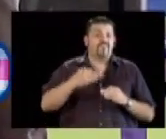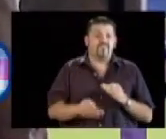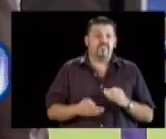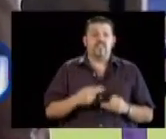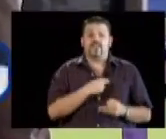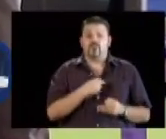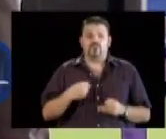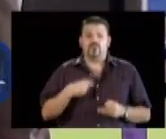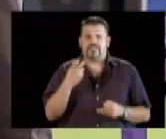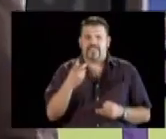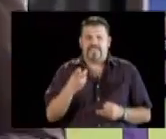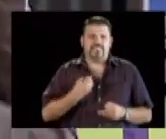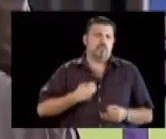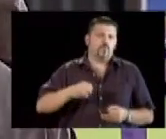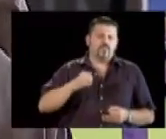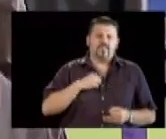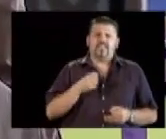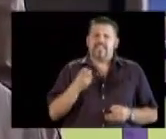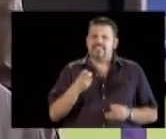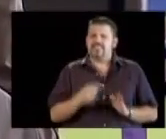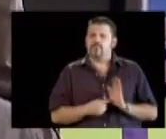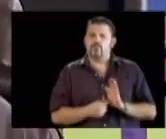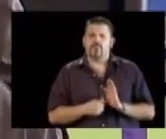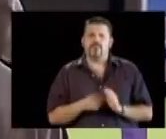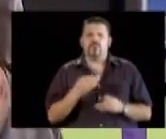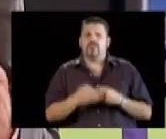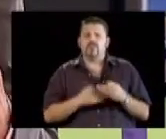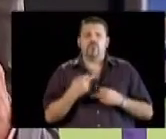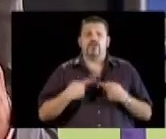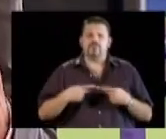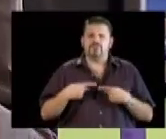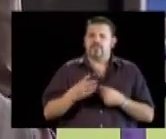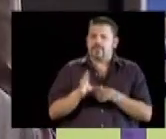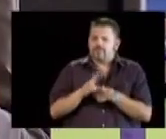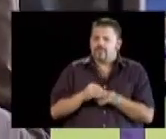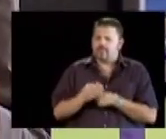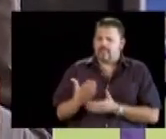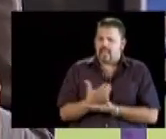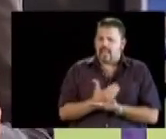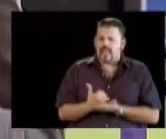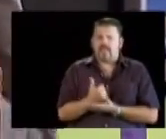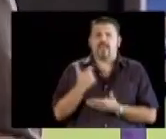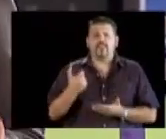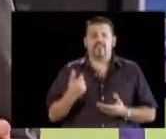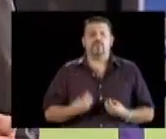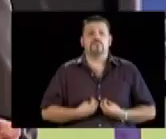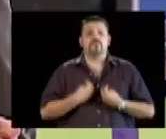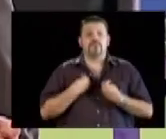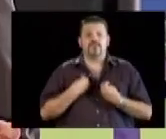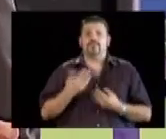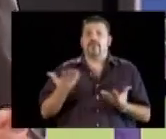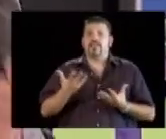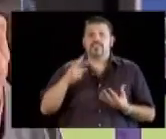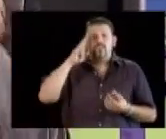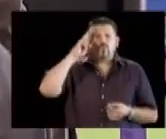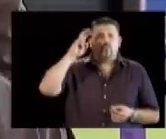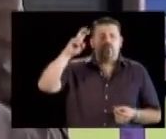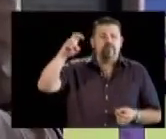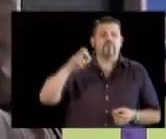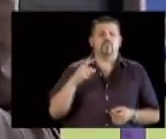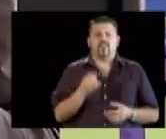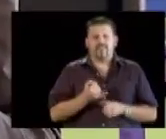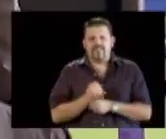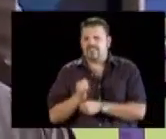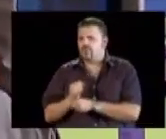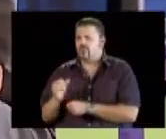donde está OmniLife en este momento, que le permite a la gente ganar dinero para vivir y para realizar sueños, las decisiones